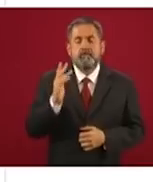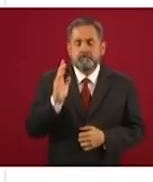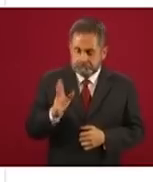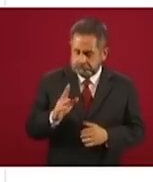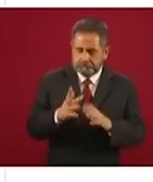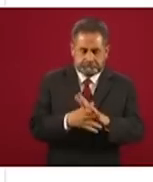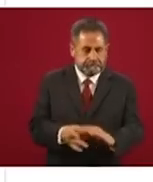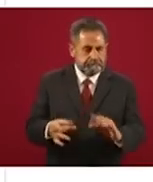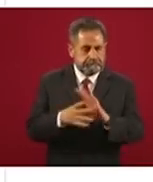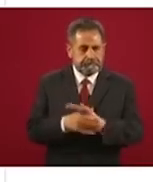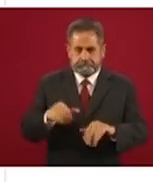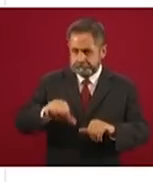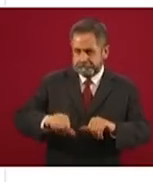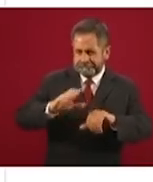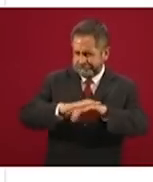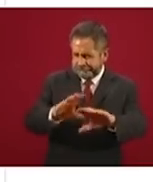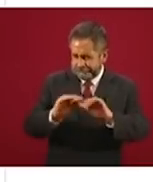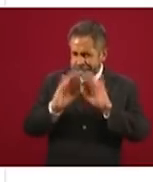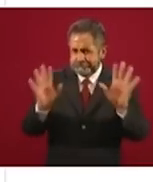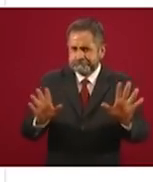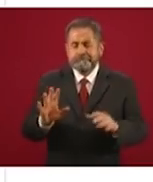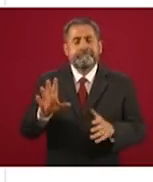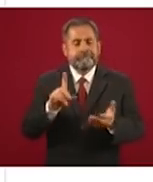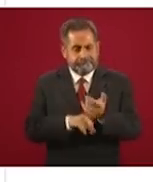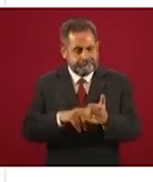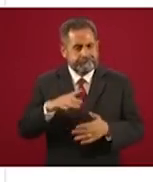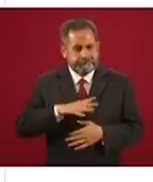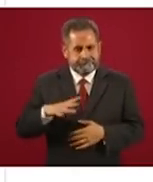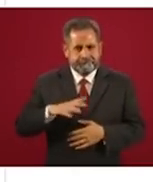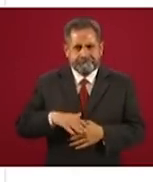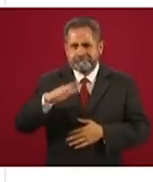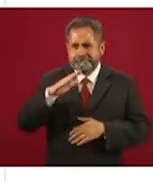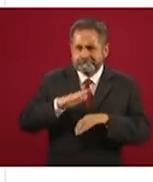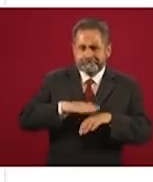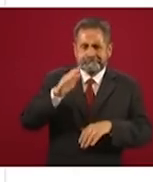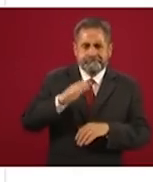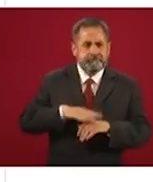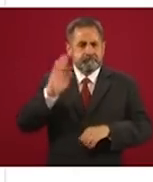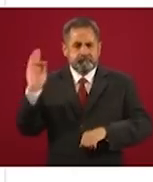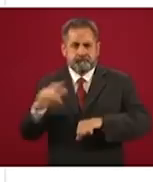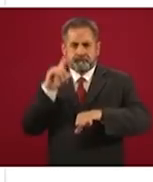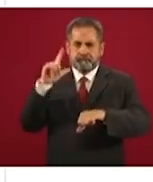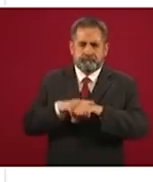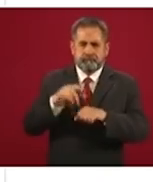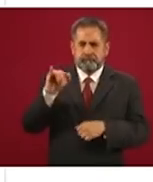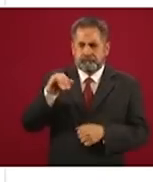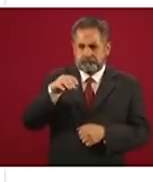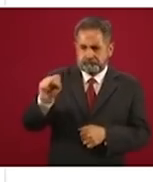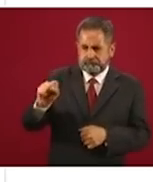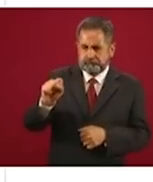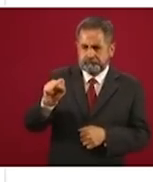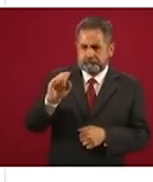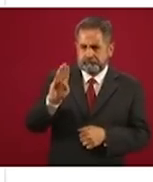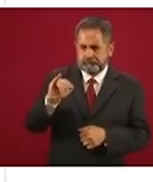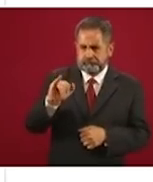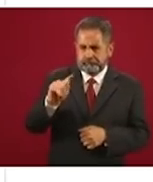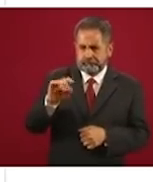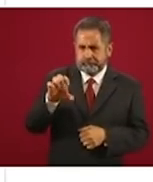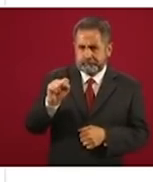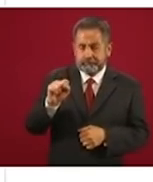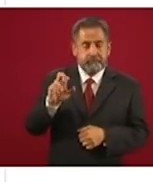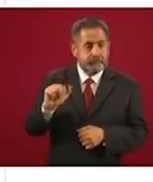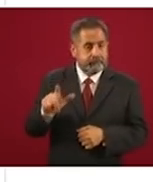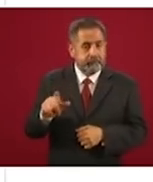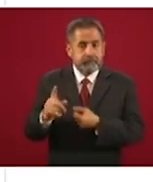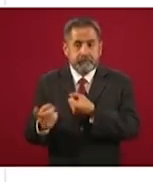estado explicando, pero aquí queda más claro, tenemos una magnífica institución federal que es el IMSS Bienestar. Este IMSS es para